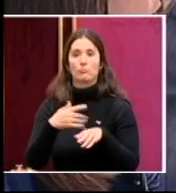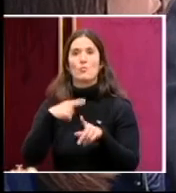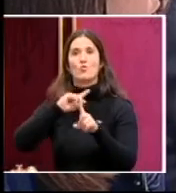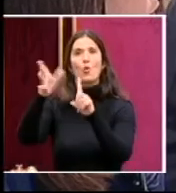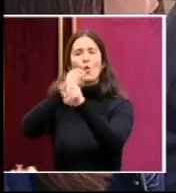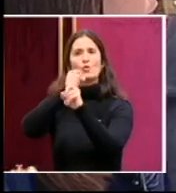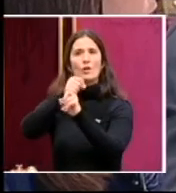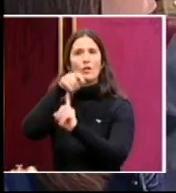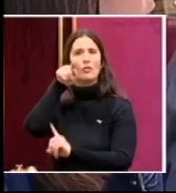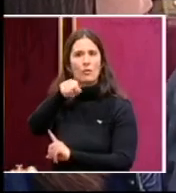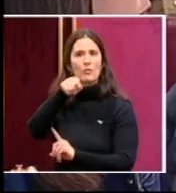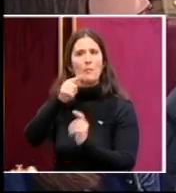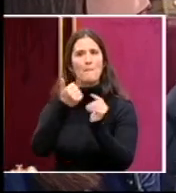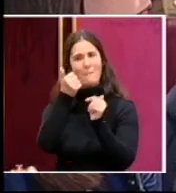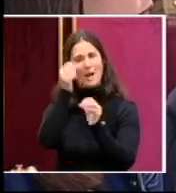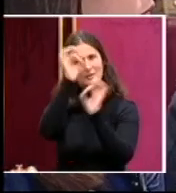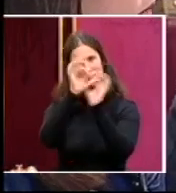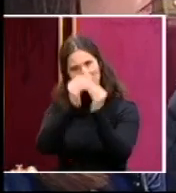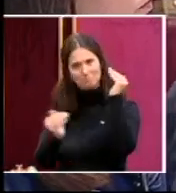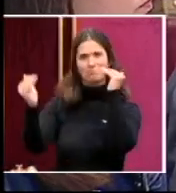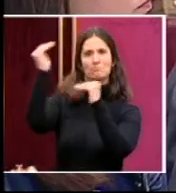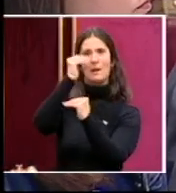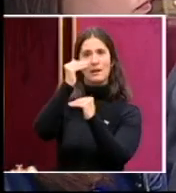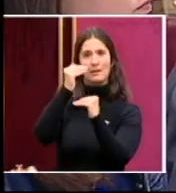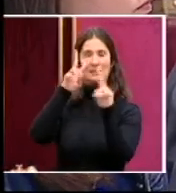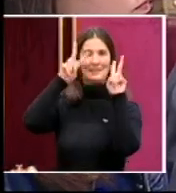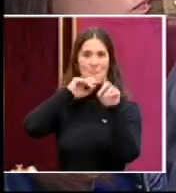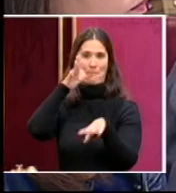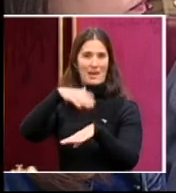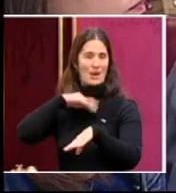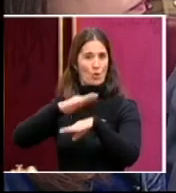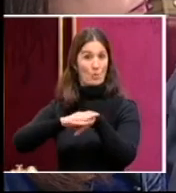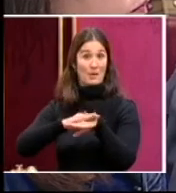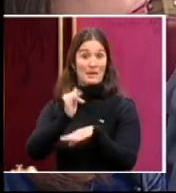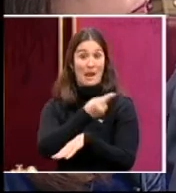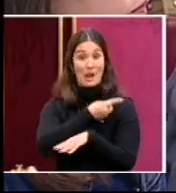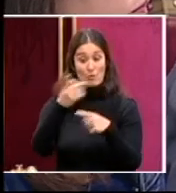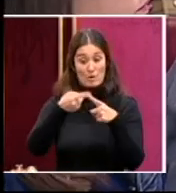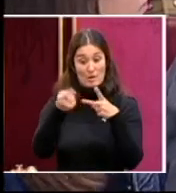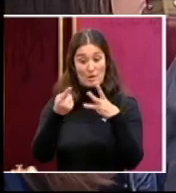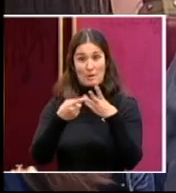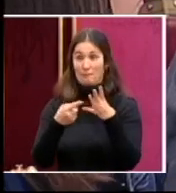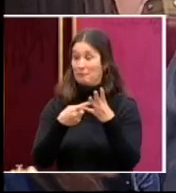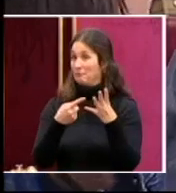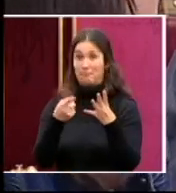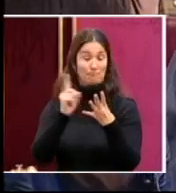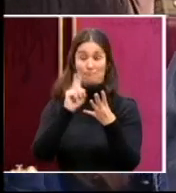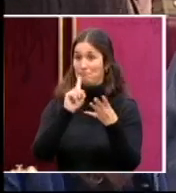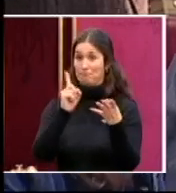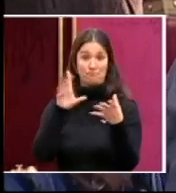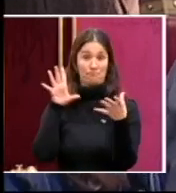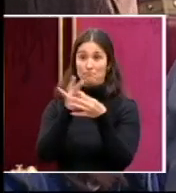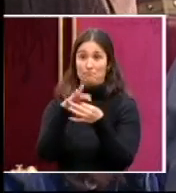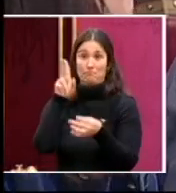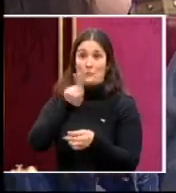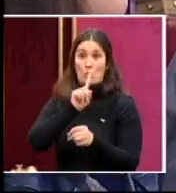alcanzado mayores cuotas de porcentaje en cuanto al cumplimiento. Y algunas de ellas que yo señalaba no van a corresponder o no